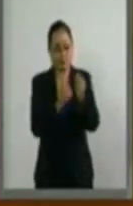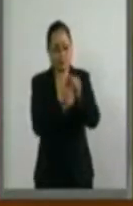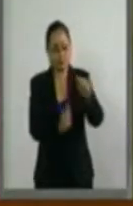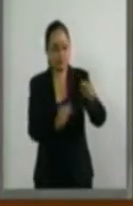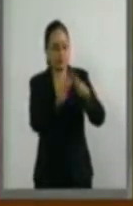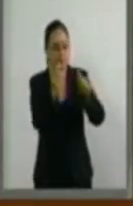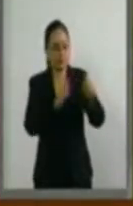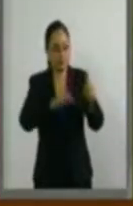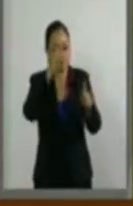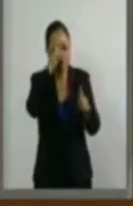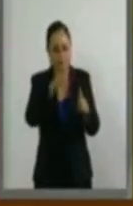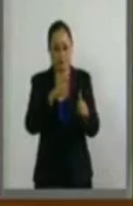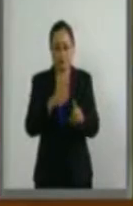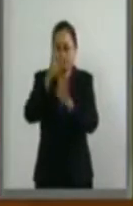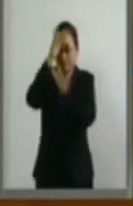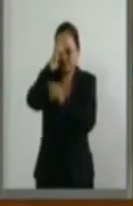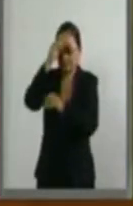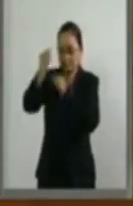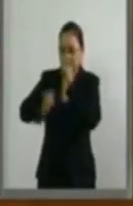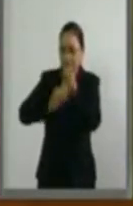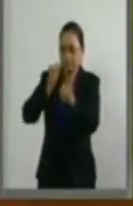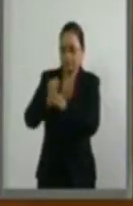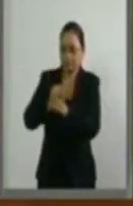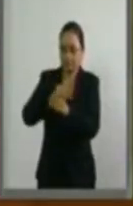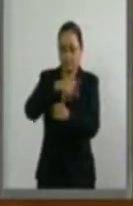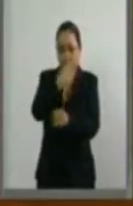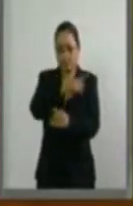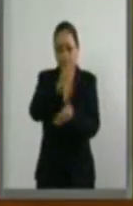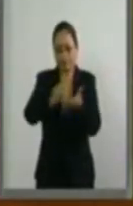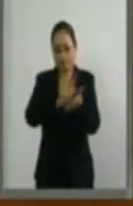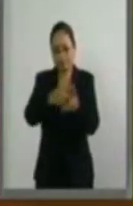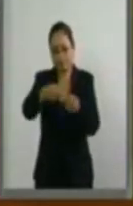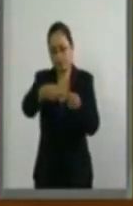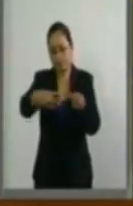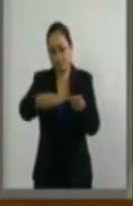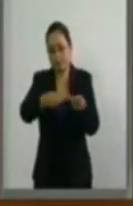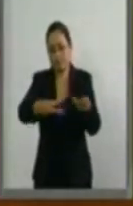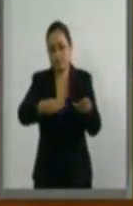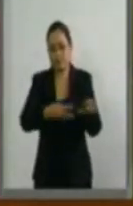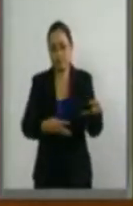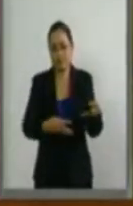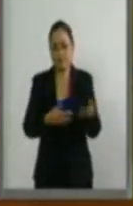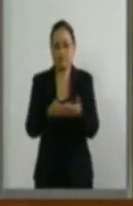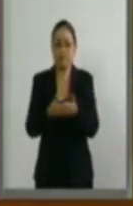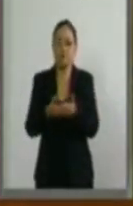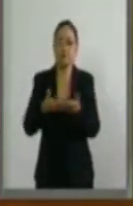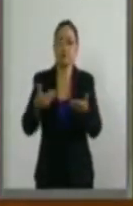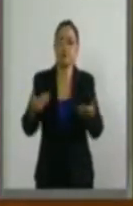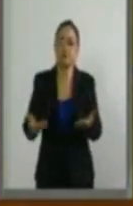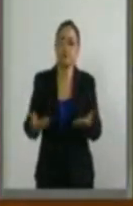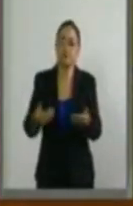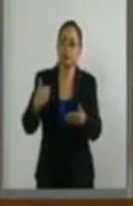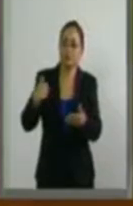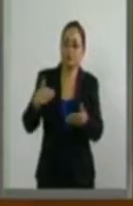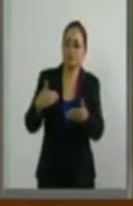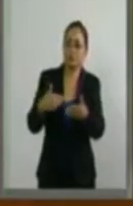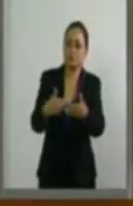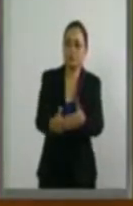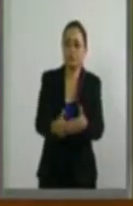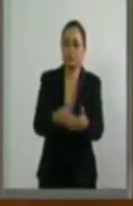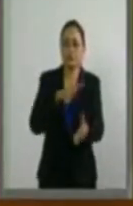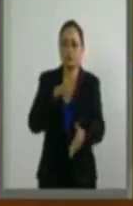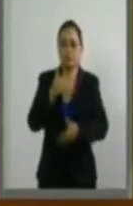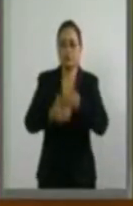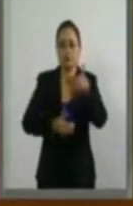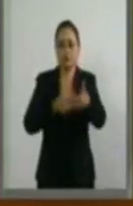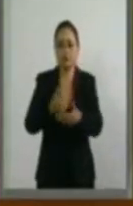las convenciones internacionales y las leyes. El día de hoy culmina un arduo proceso